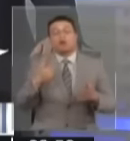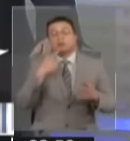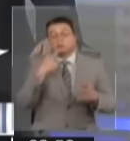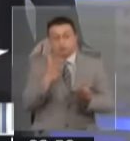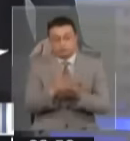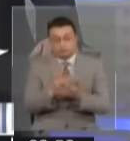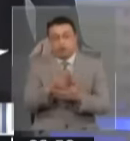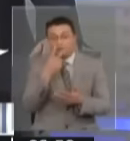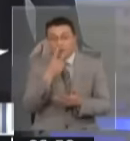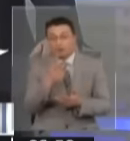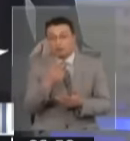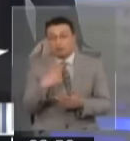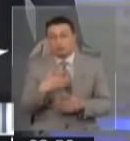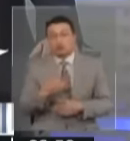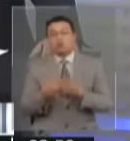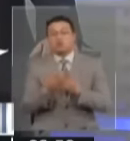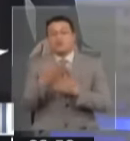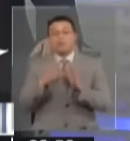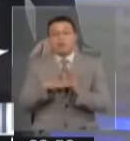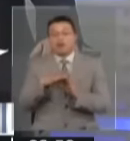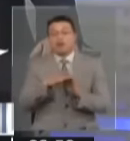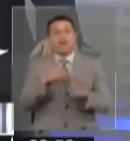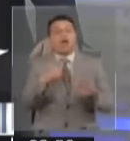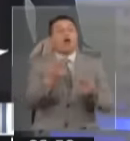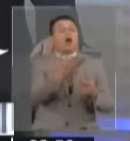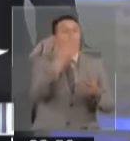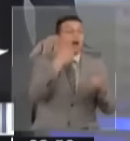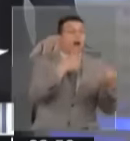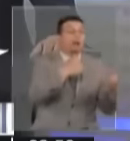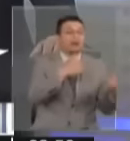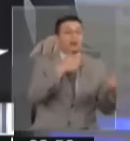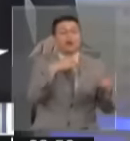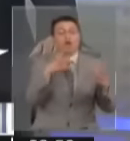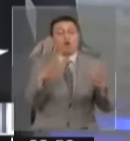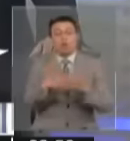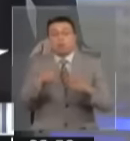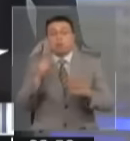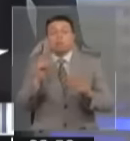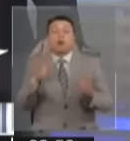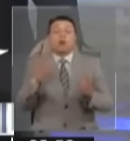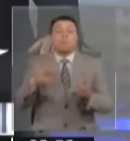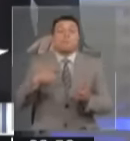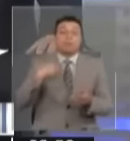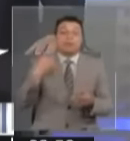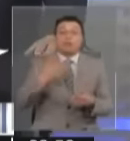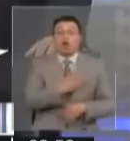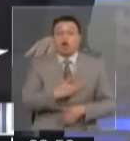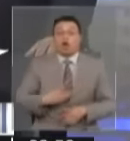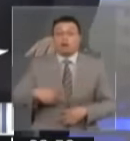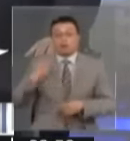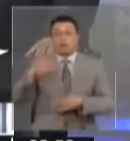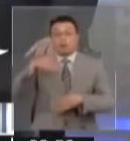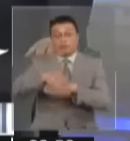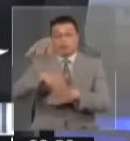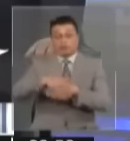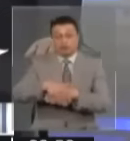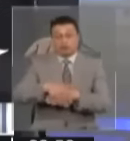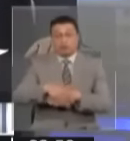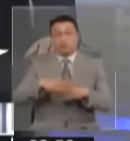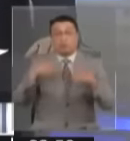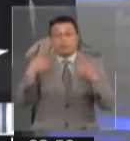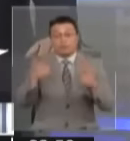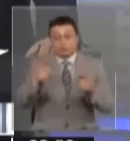veo y percibo desde la nueva mayoría, será la alianza en su minuto, en la eventualidad de que pierdan el gobierno, digamos, en las próximas elecciones. Y siento de que